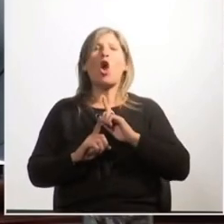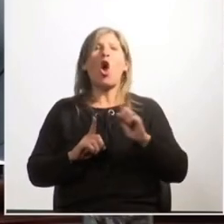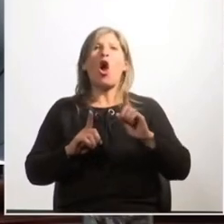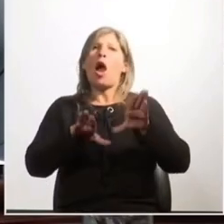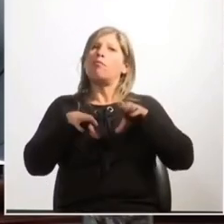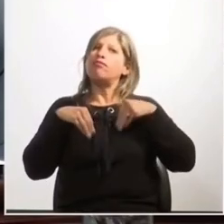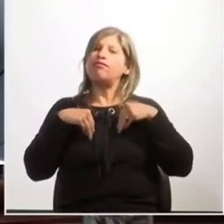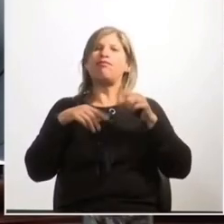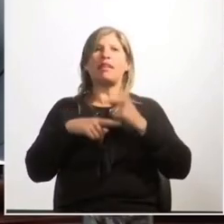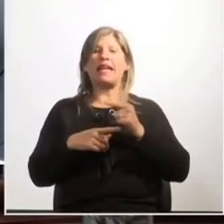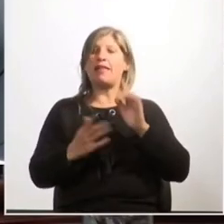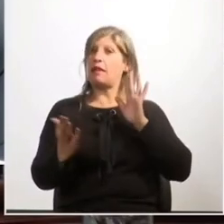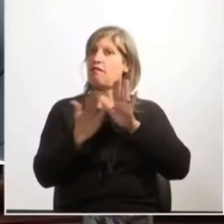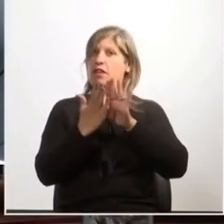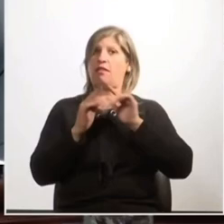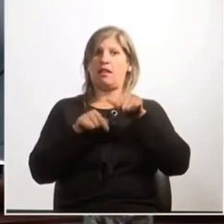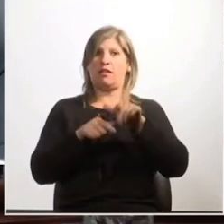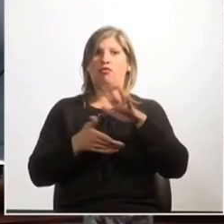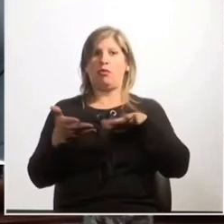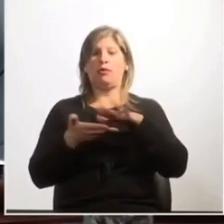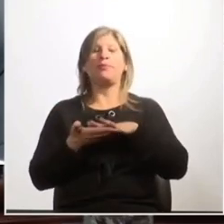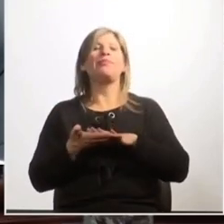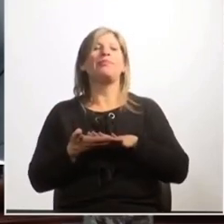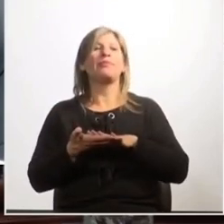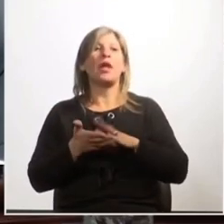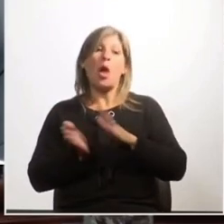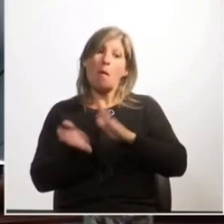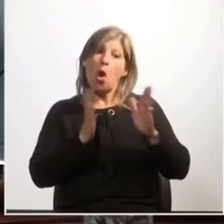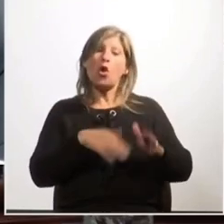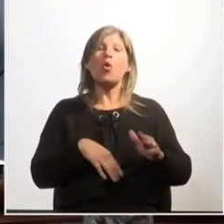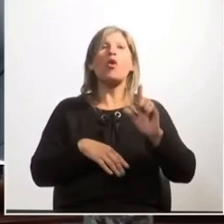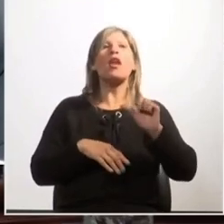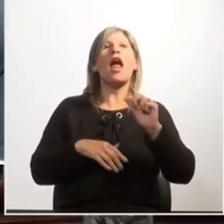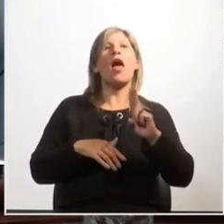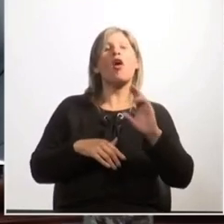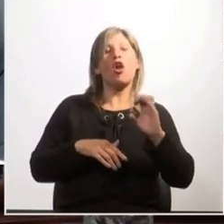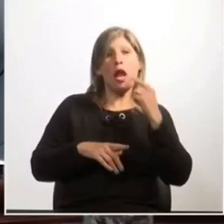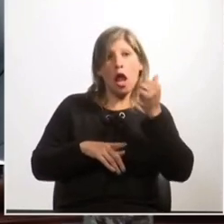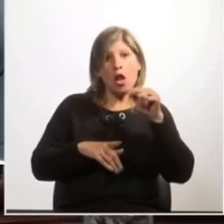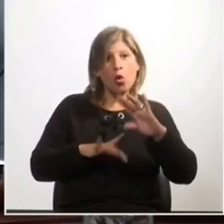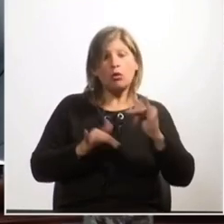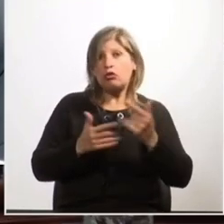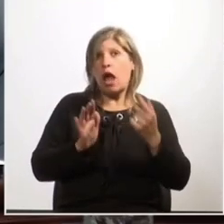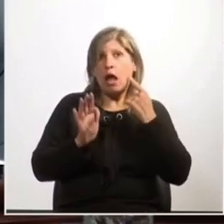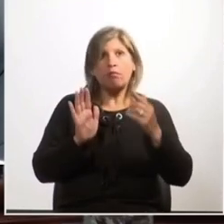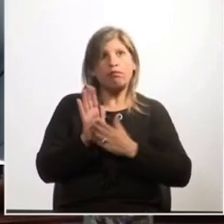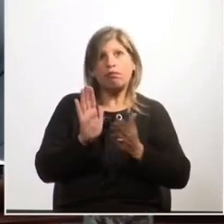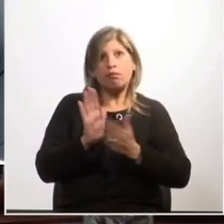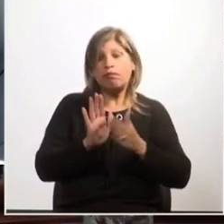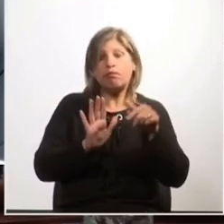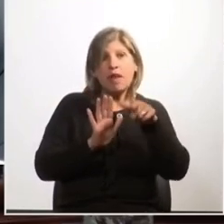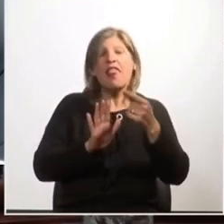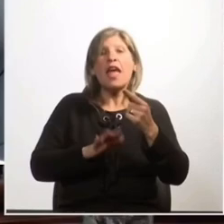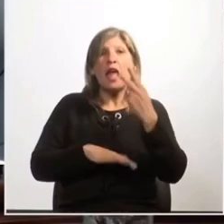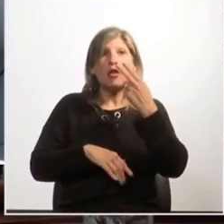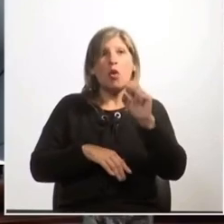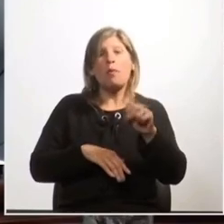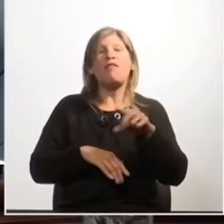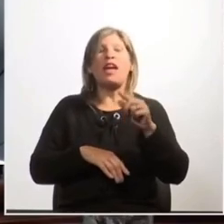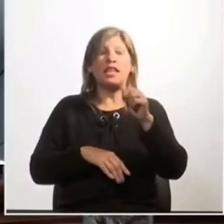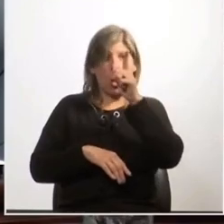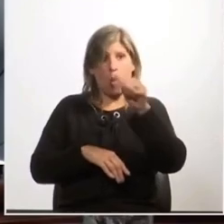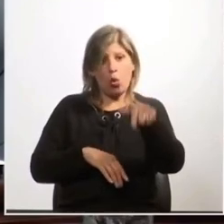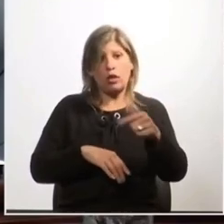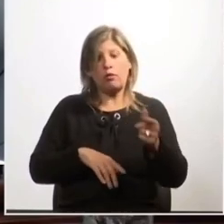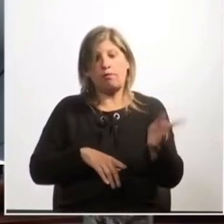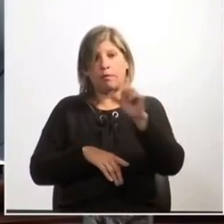de frente. Por un lado, la LUC está en plena vigencia desde julio de 2020. Incluso el gobierno, durante